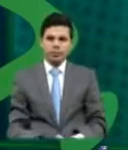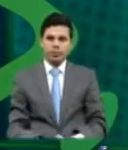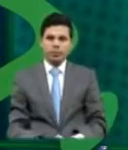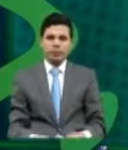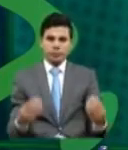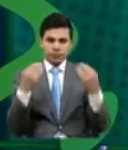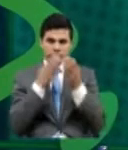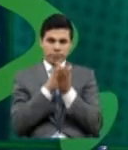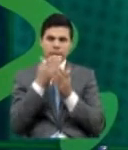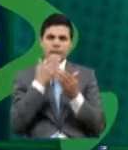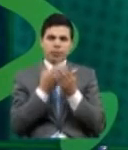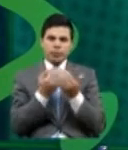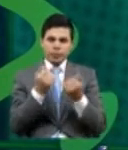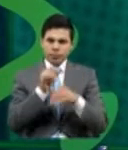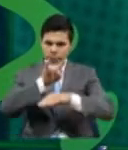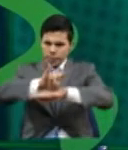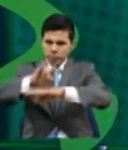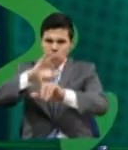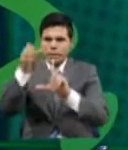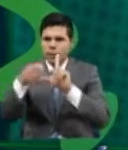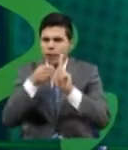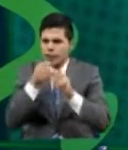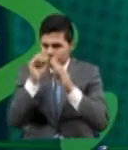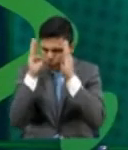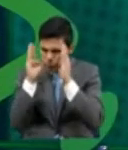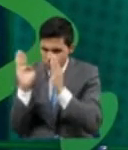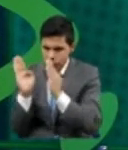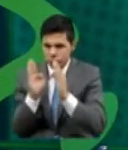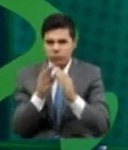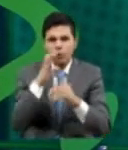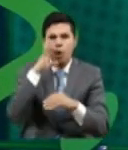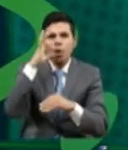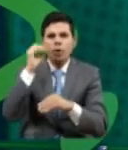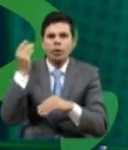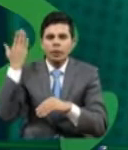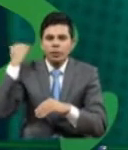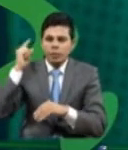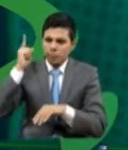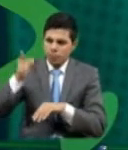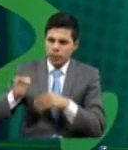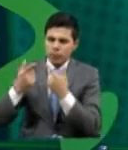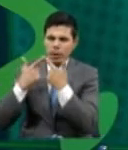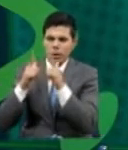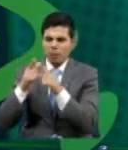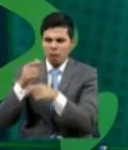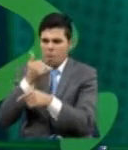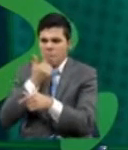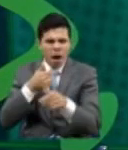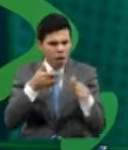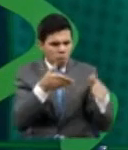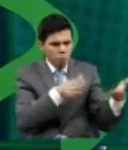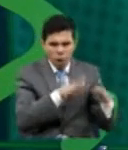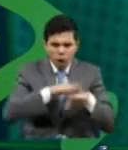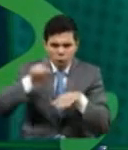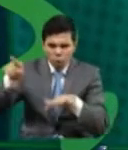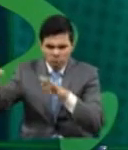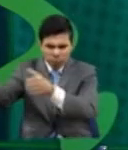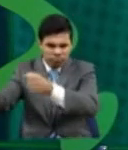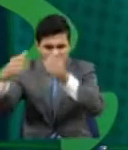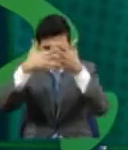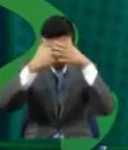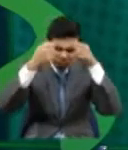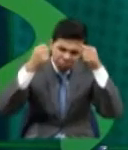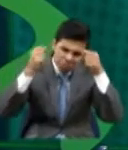en Oriente Noticias le hacemos seguimiento a la información. El hombre que recuperó su libertad tras estar sindicado de un delito que no cometió, hoy cuenta